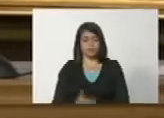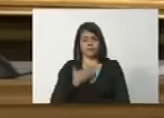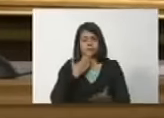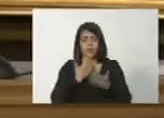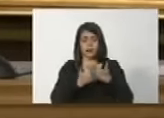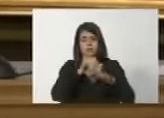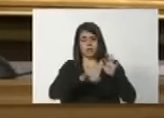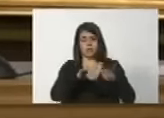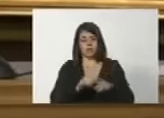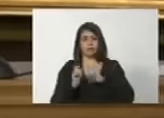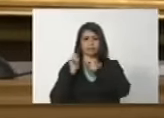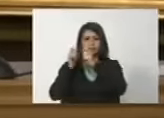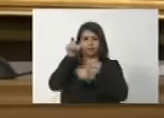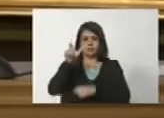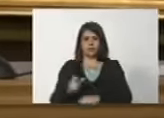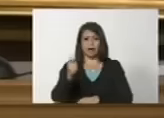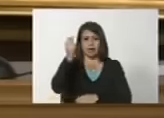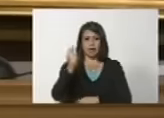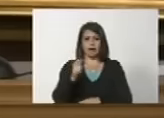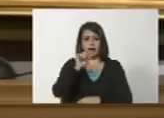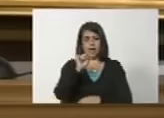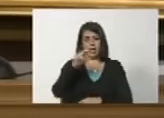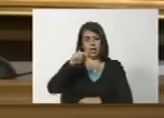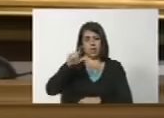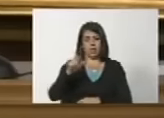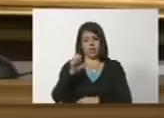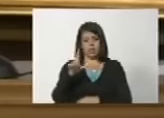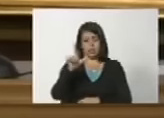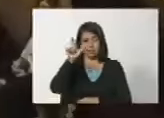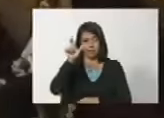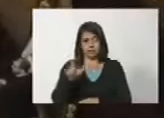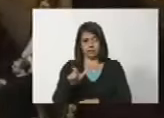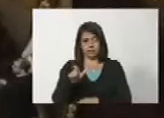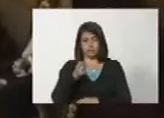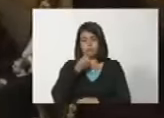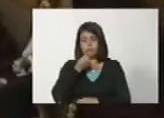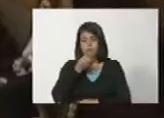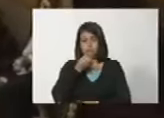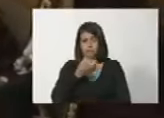Gracias, secretaria. Voy a dejar en el uso de la palabra al diputado Ángel Rodríguez.